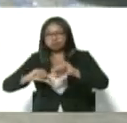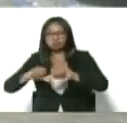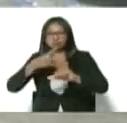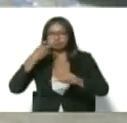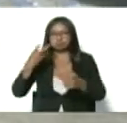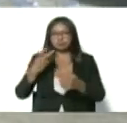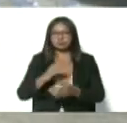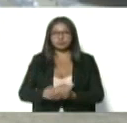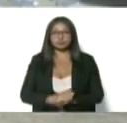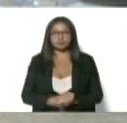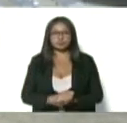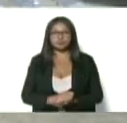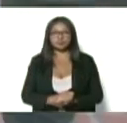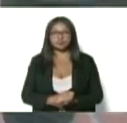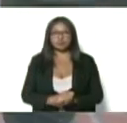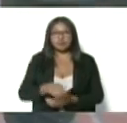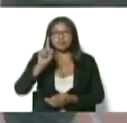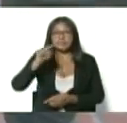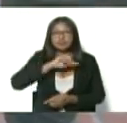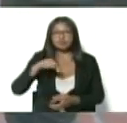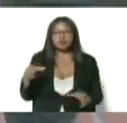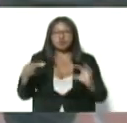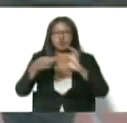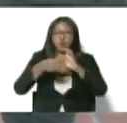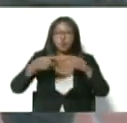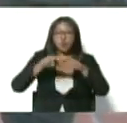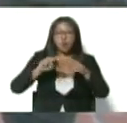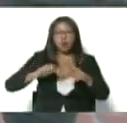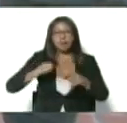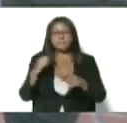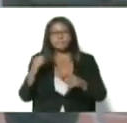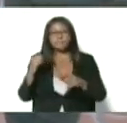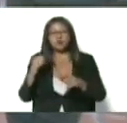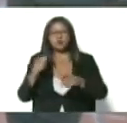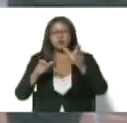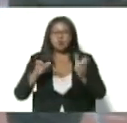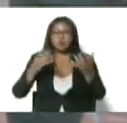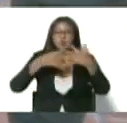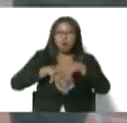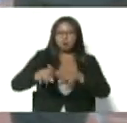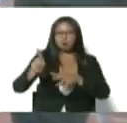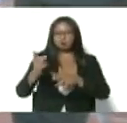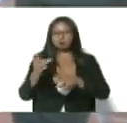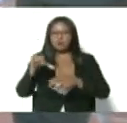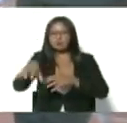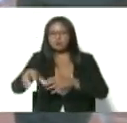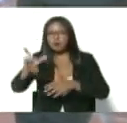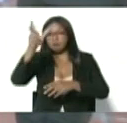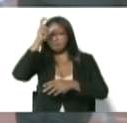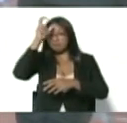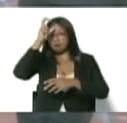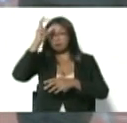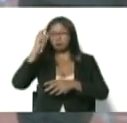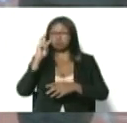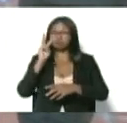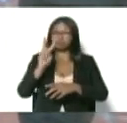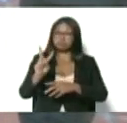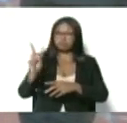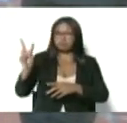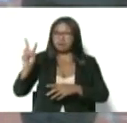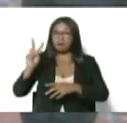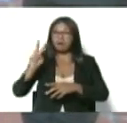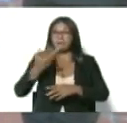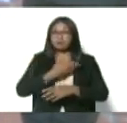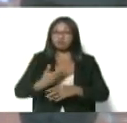general estrada a nombre también de esta unión cívico-militar policial que usted desde el estado falcón puede ver presidente